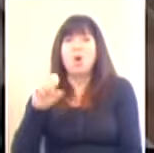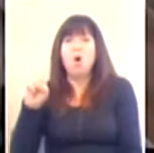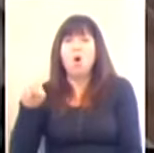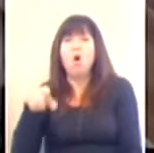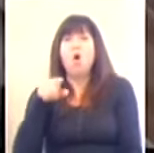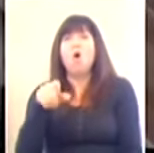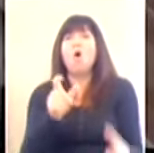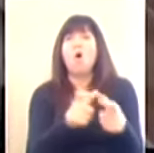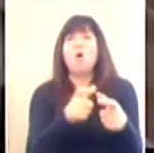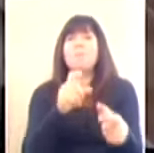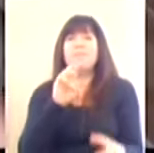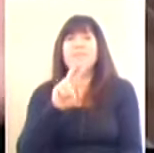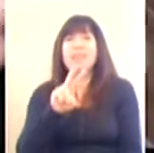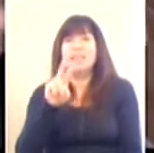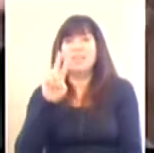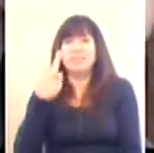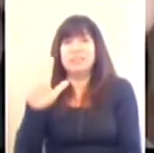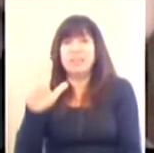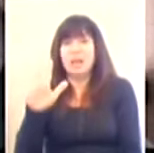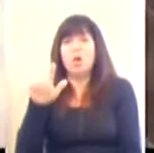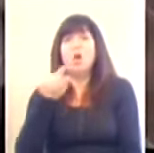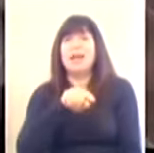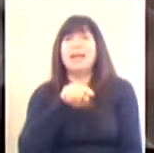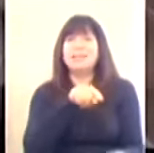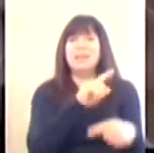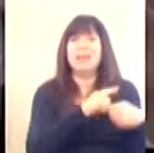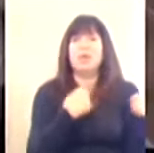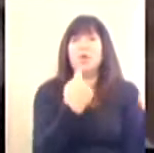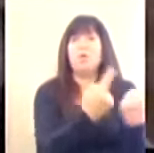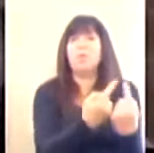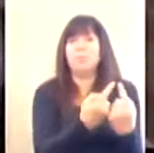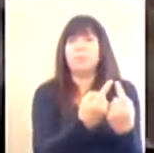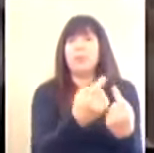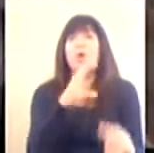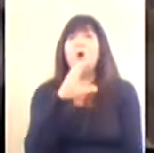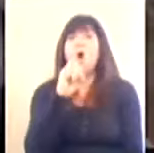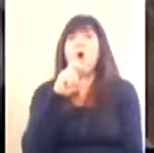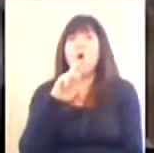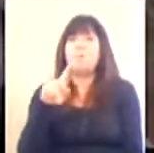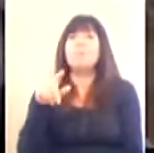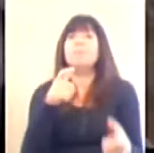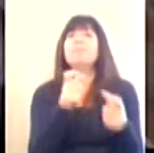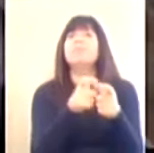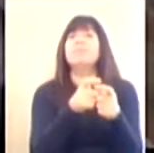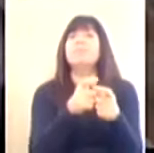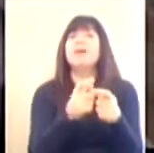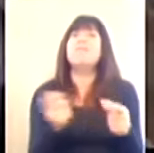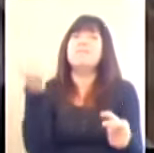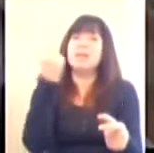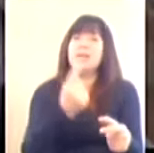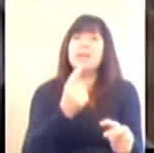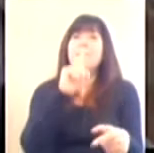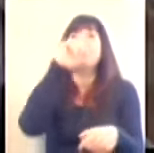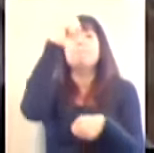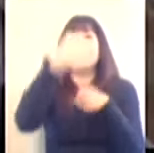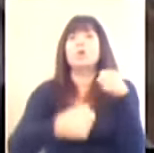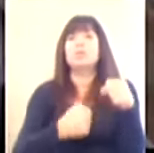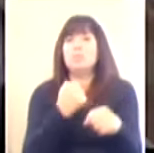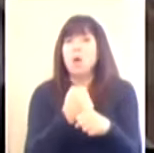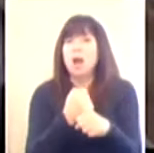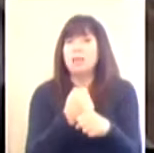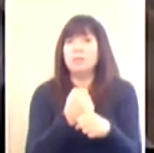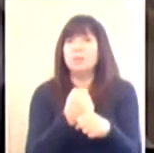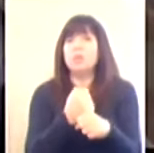la COP25, y es que en el contexto de la COP, que va a venir el año que viene y tenemos mucho tiempo por delante,